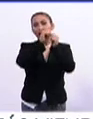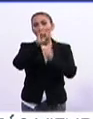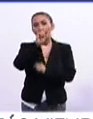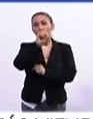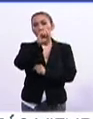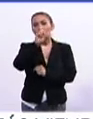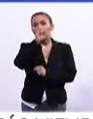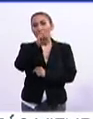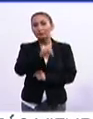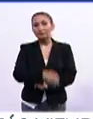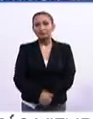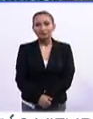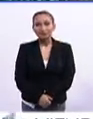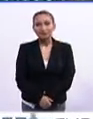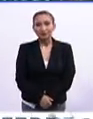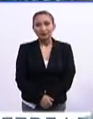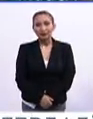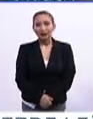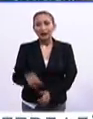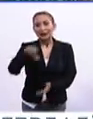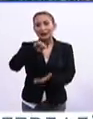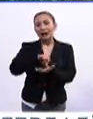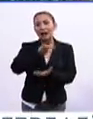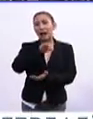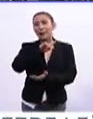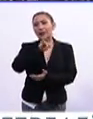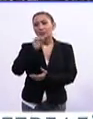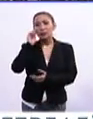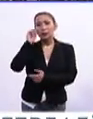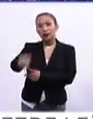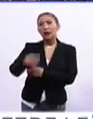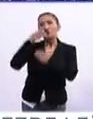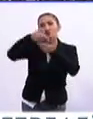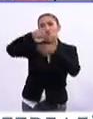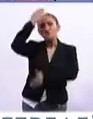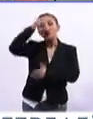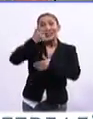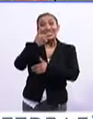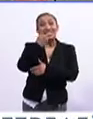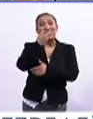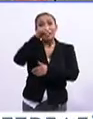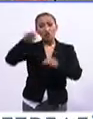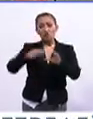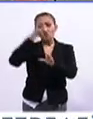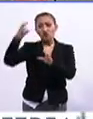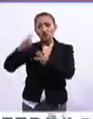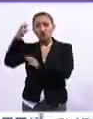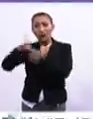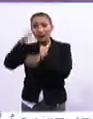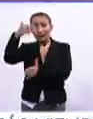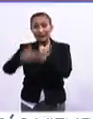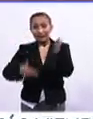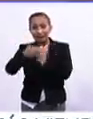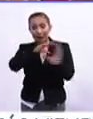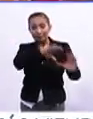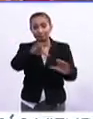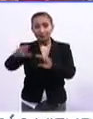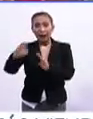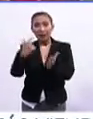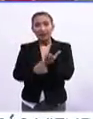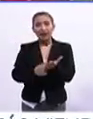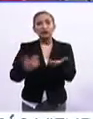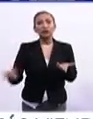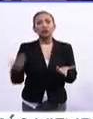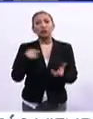UNAM. Y la central de Abasto se viste con un mural de hilo que ha sido tejido gracias a un taller impartido dentro